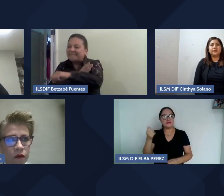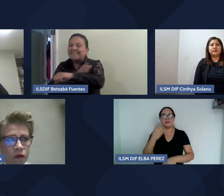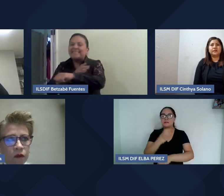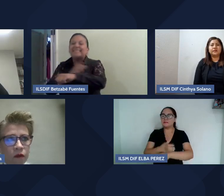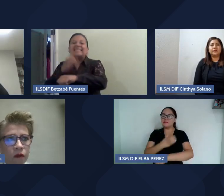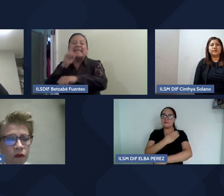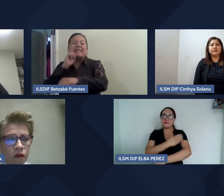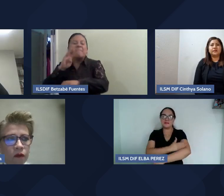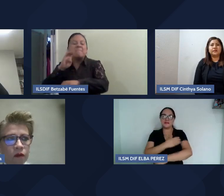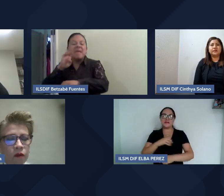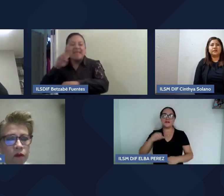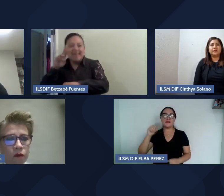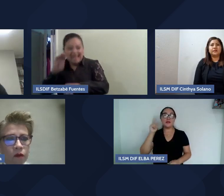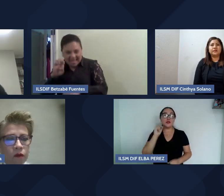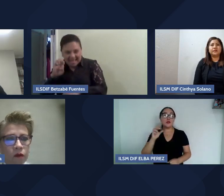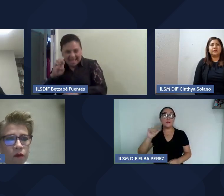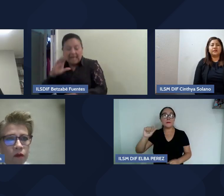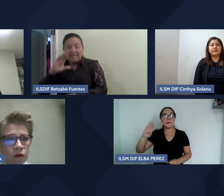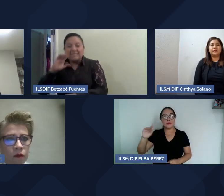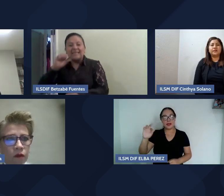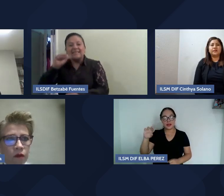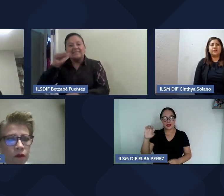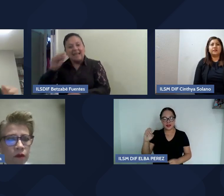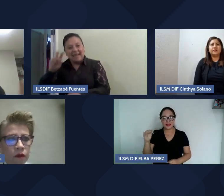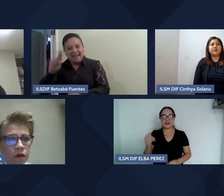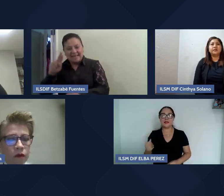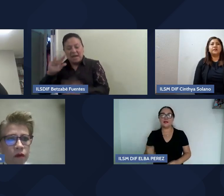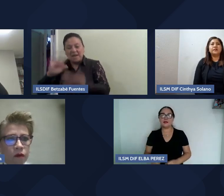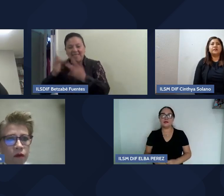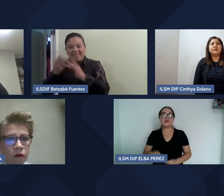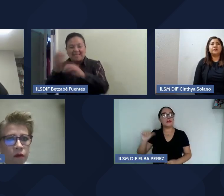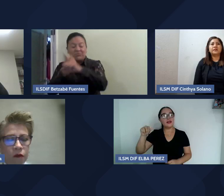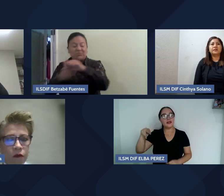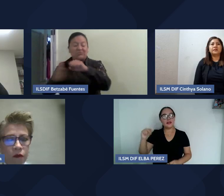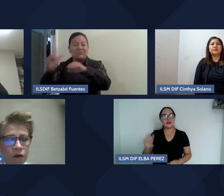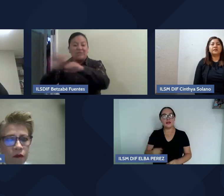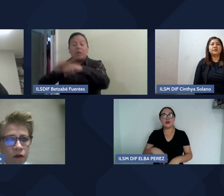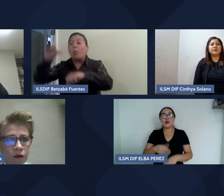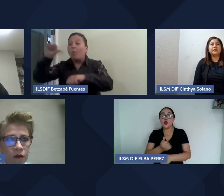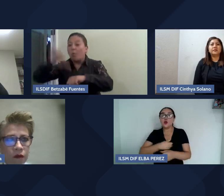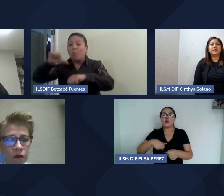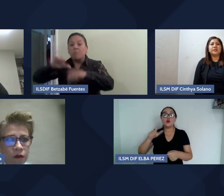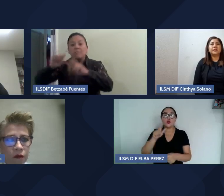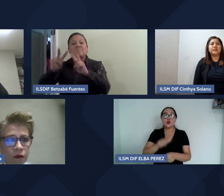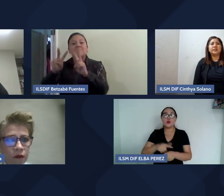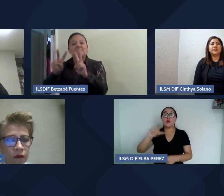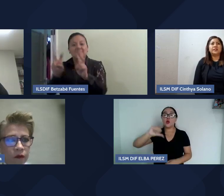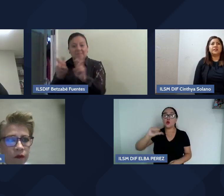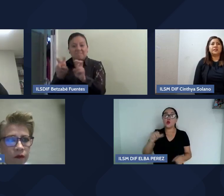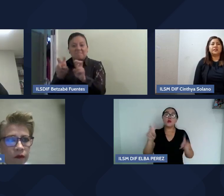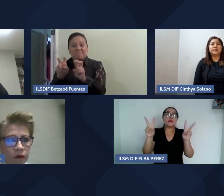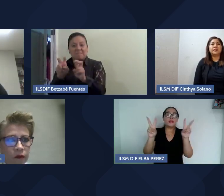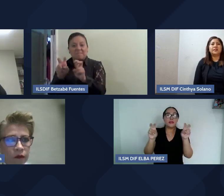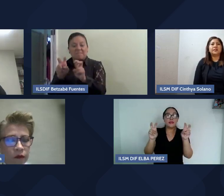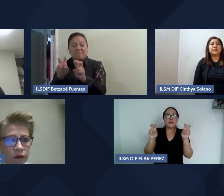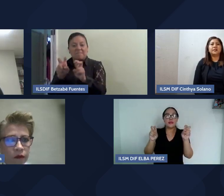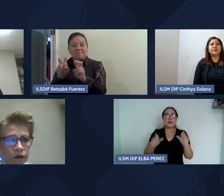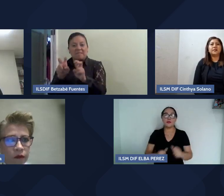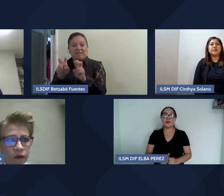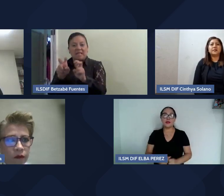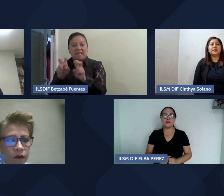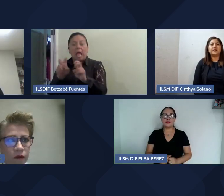también pendientes y en controles. Y bueno, pues el tema de hoy. Y bueno, pues el